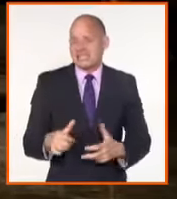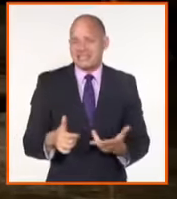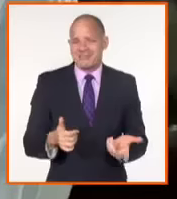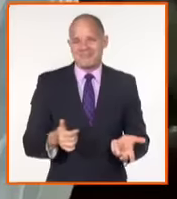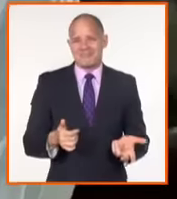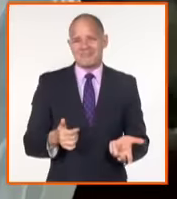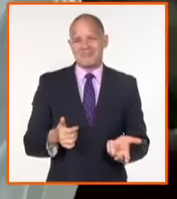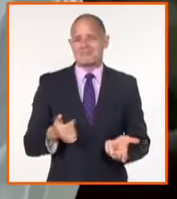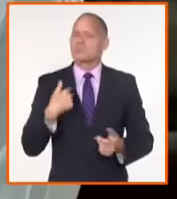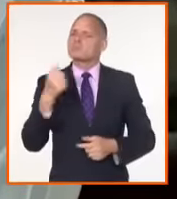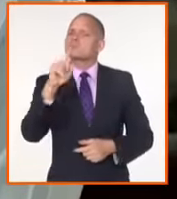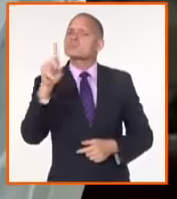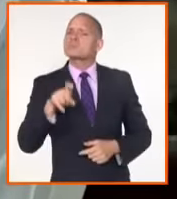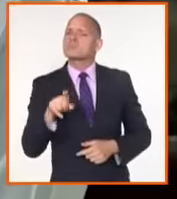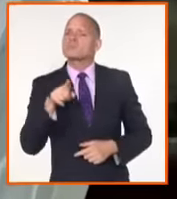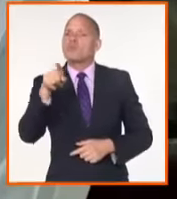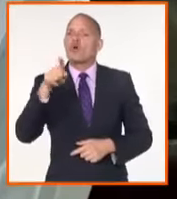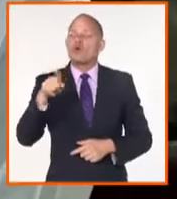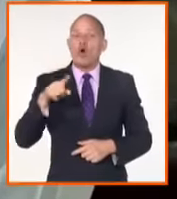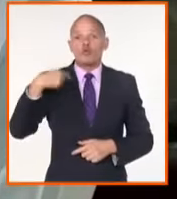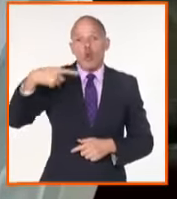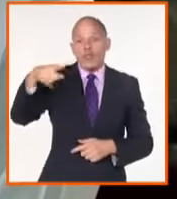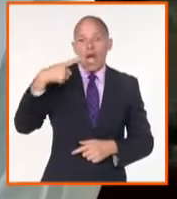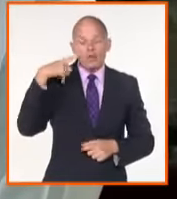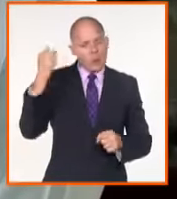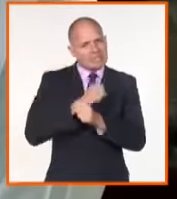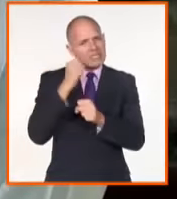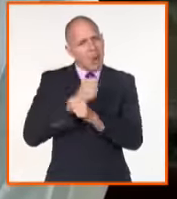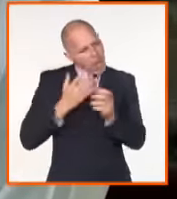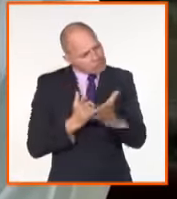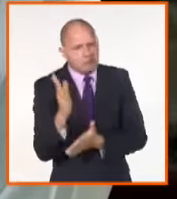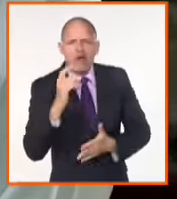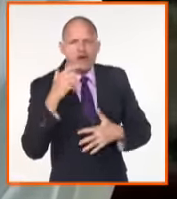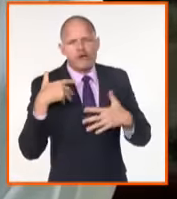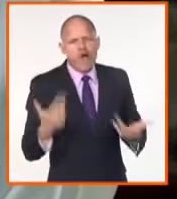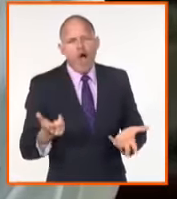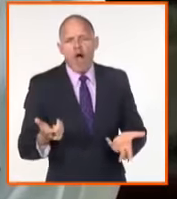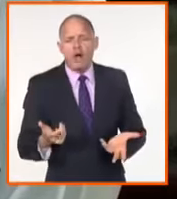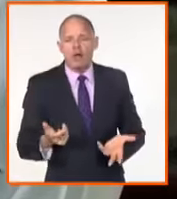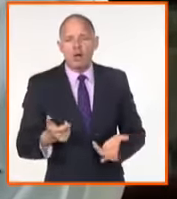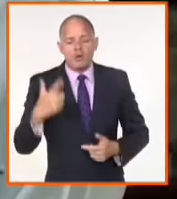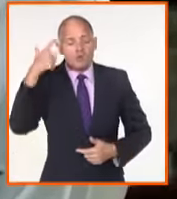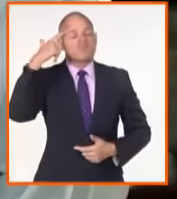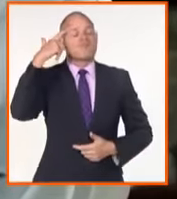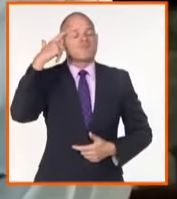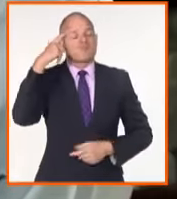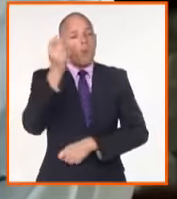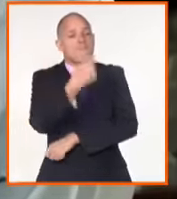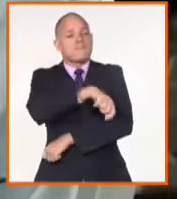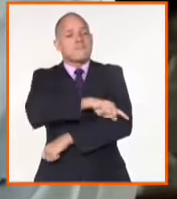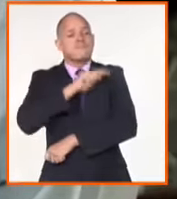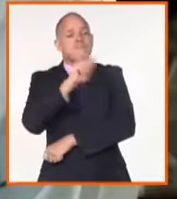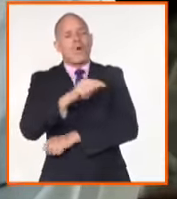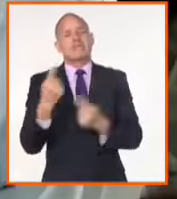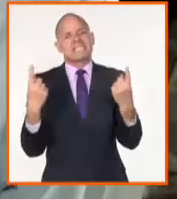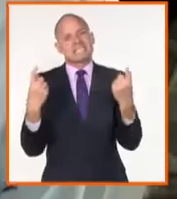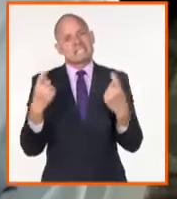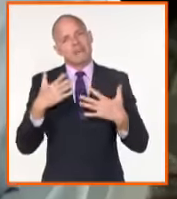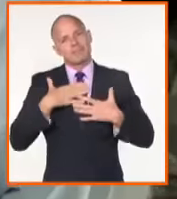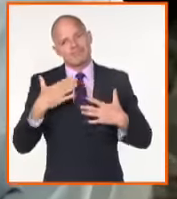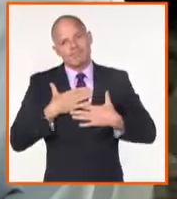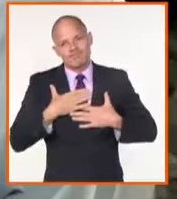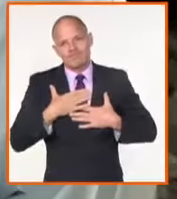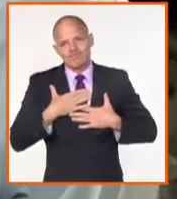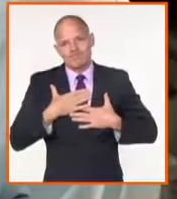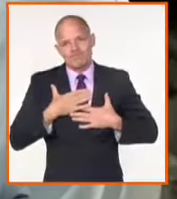encuentra energía para levantarse y salir a pelear? En el pueblo, Arlene. En ese pueblo heroico. No puede